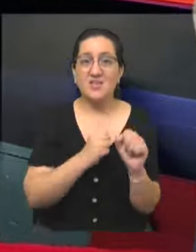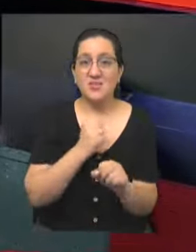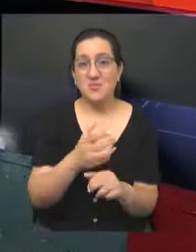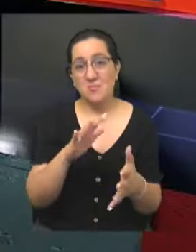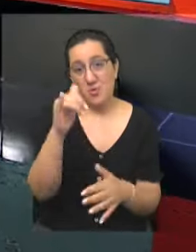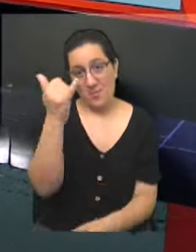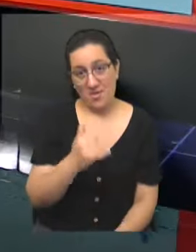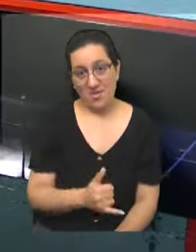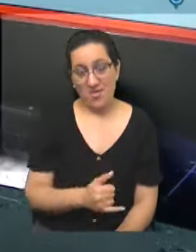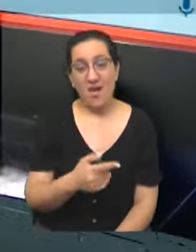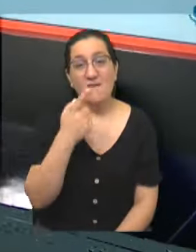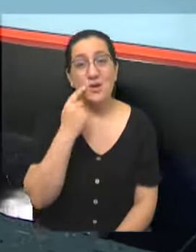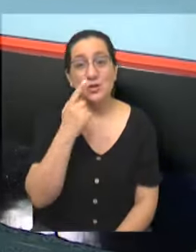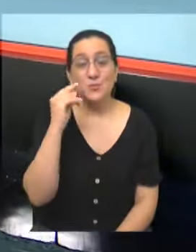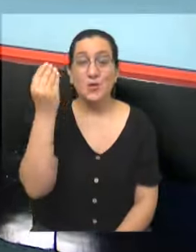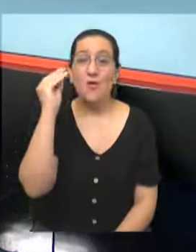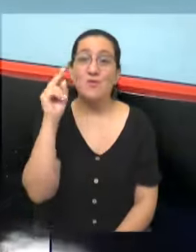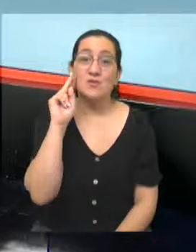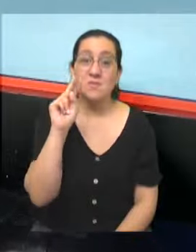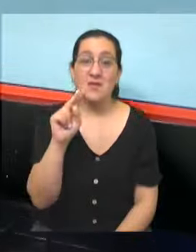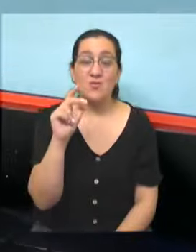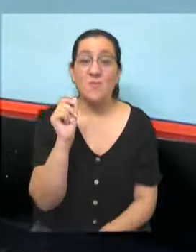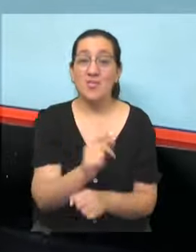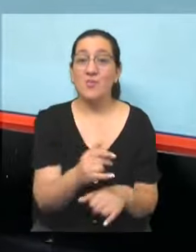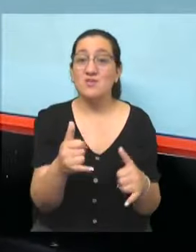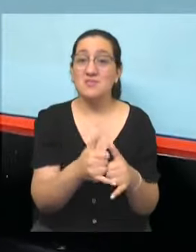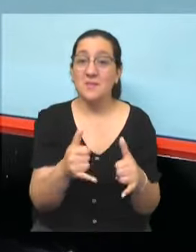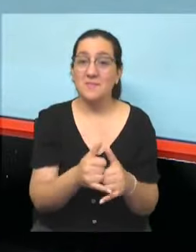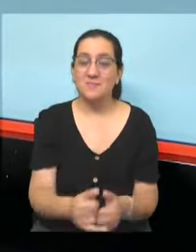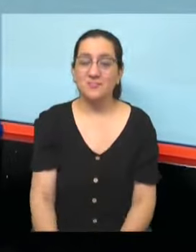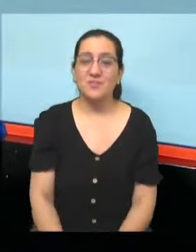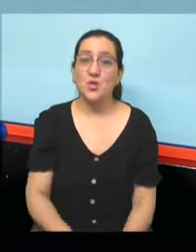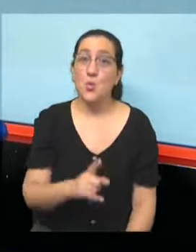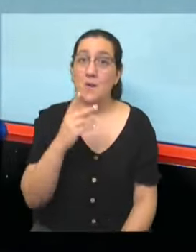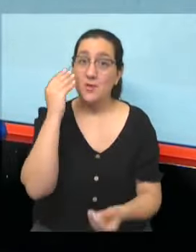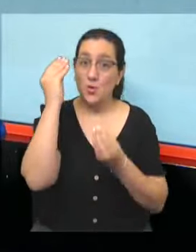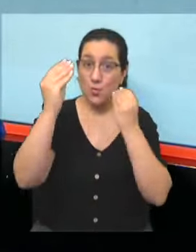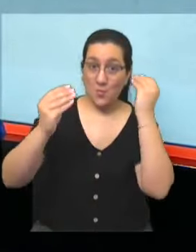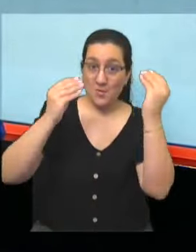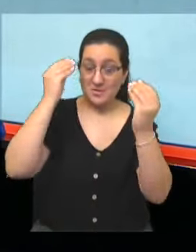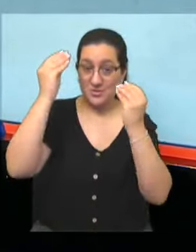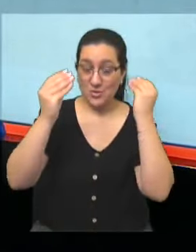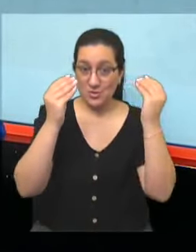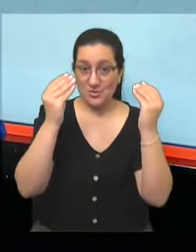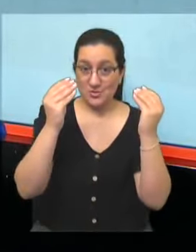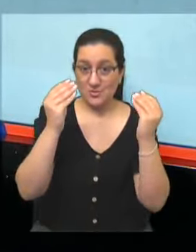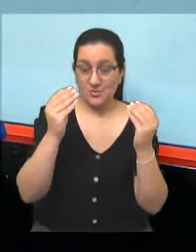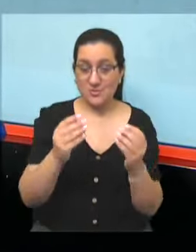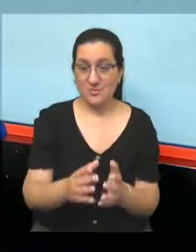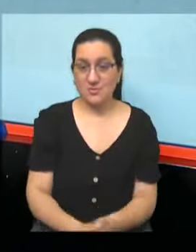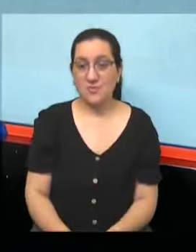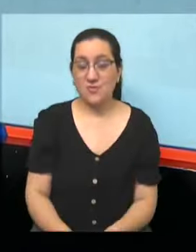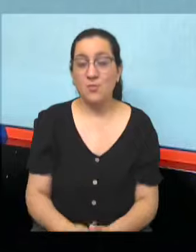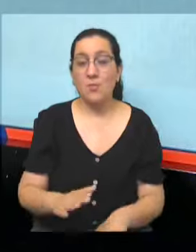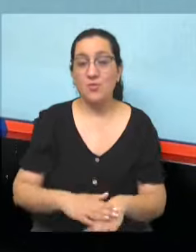A ver, los hombres jóvenes que nos están mirando, manden mensaje. Y una preocupación para, si fuese un comando de